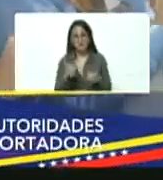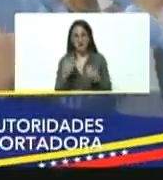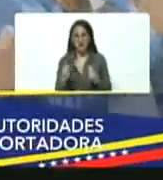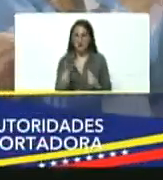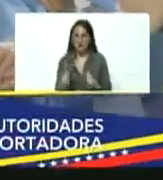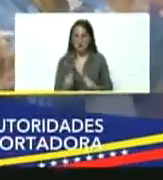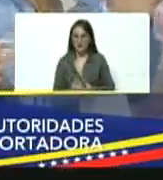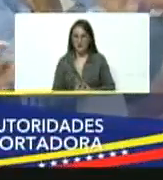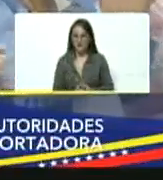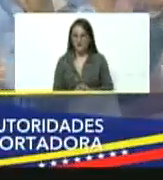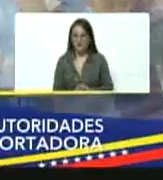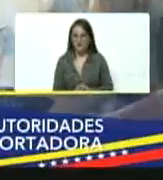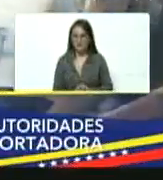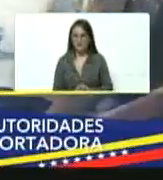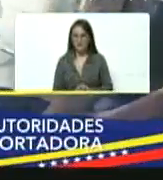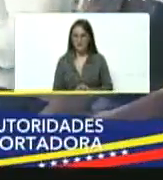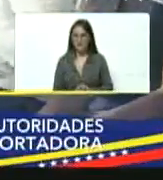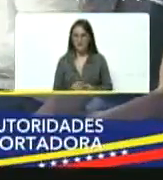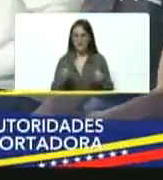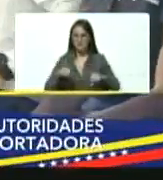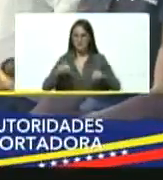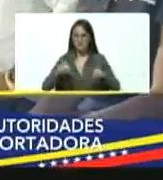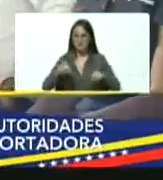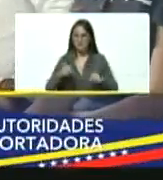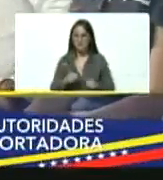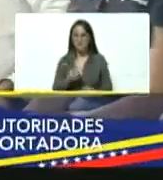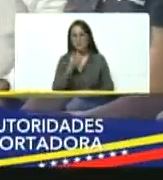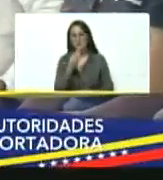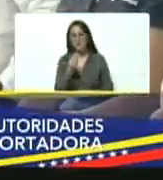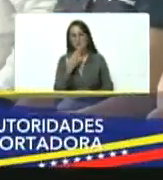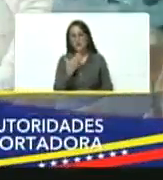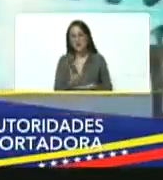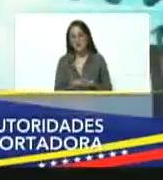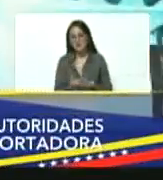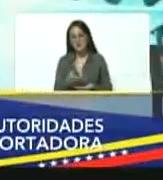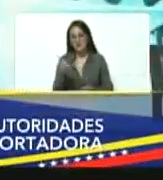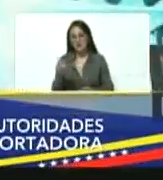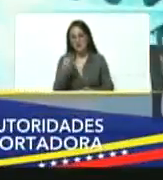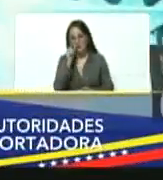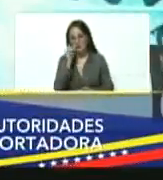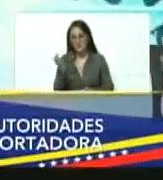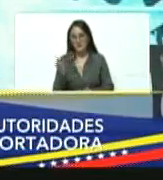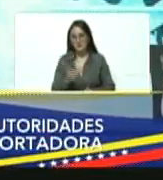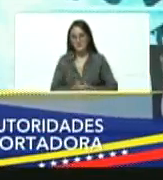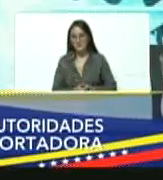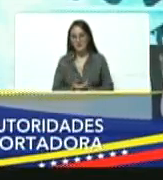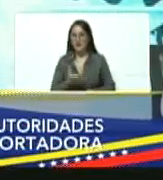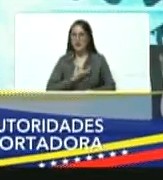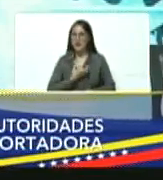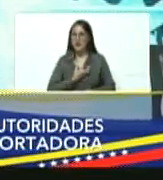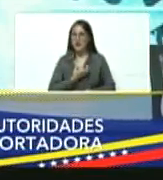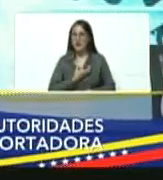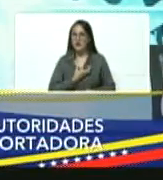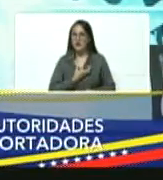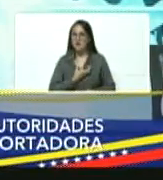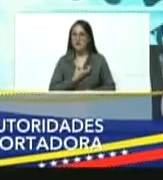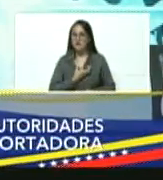calidad. Bueno, muchas gracias, Fuenmayor Julio, alcalde